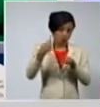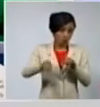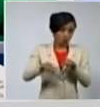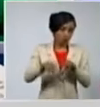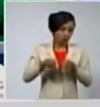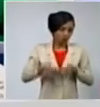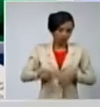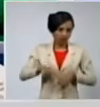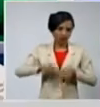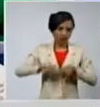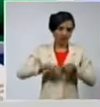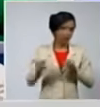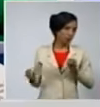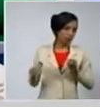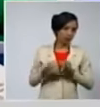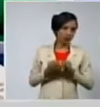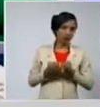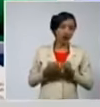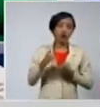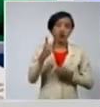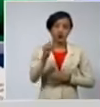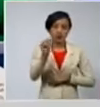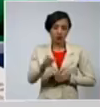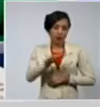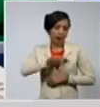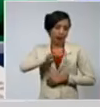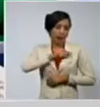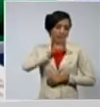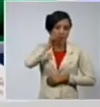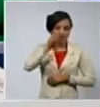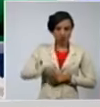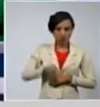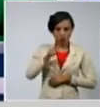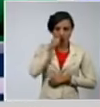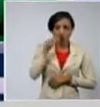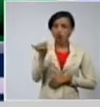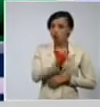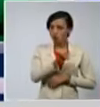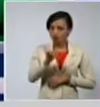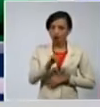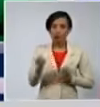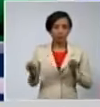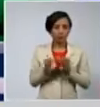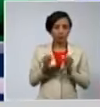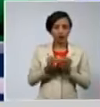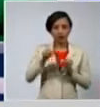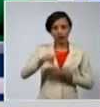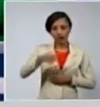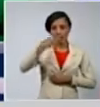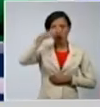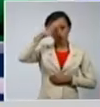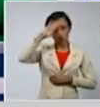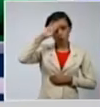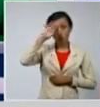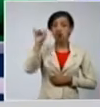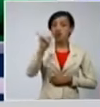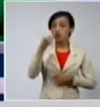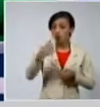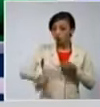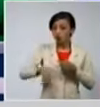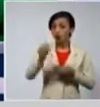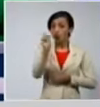español autóctono de La Habana también, y un italiano también autóctono de La Habana.